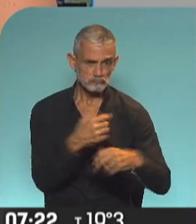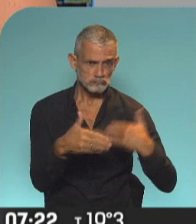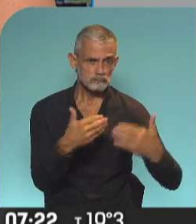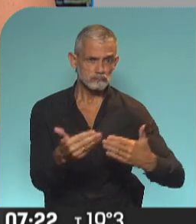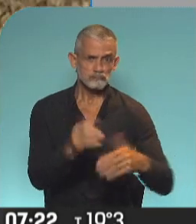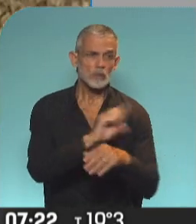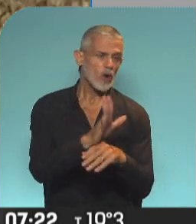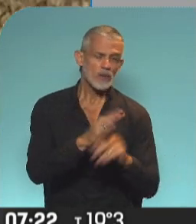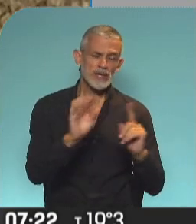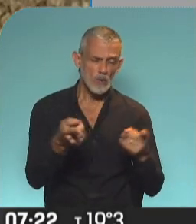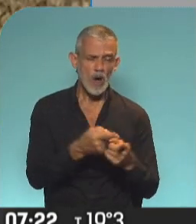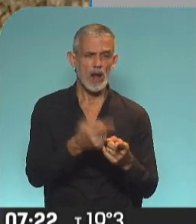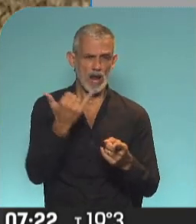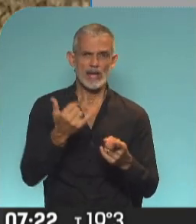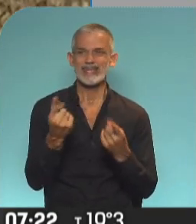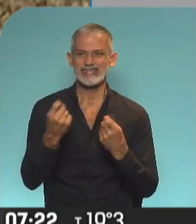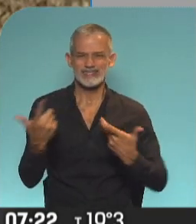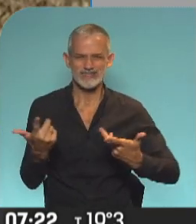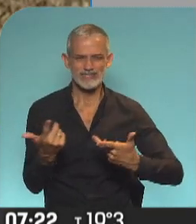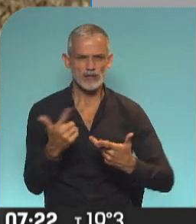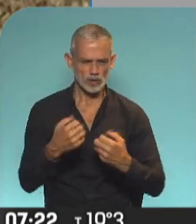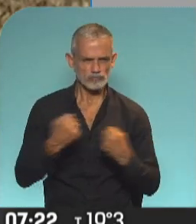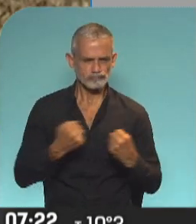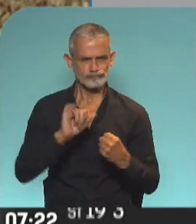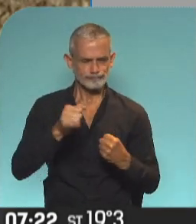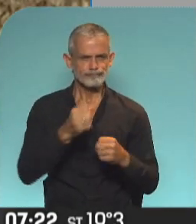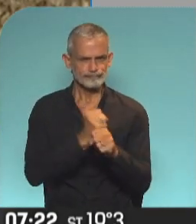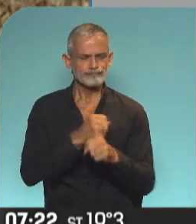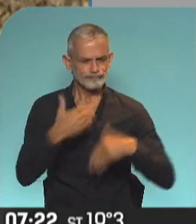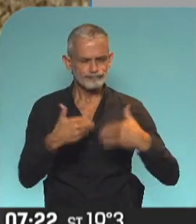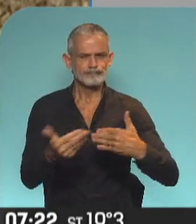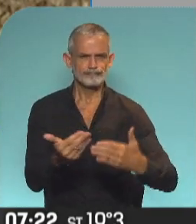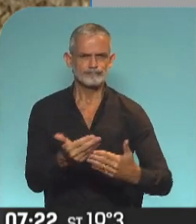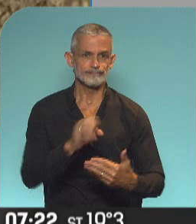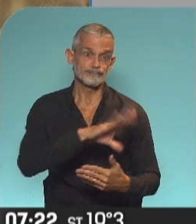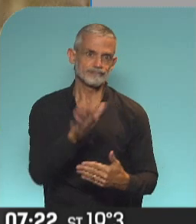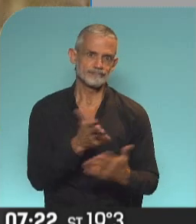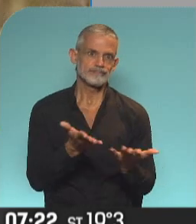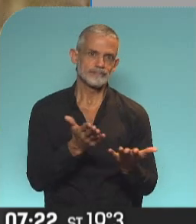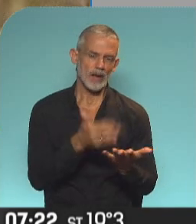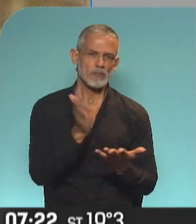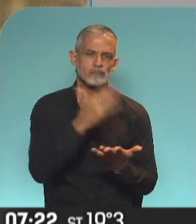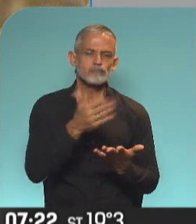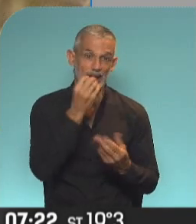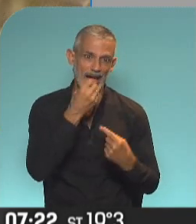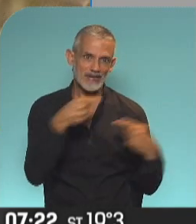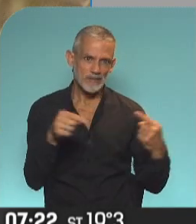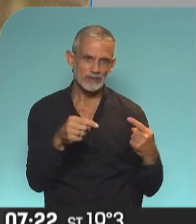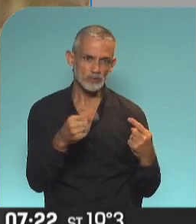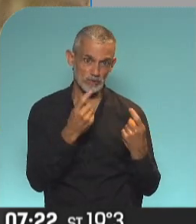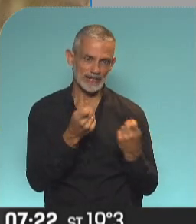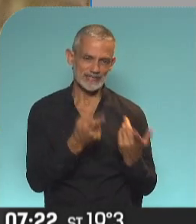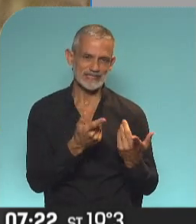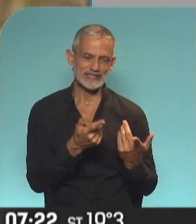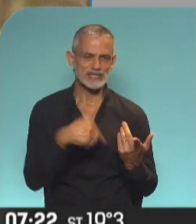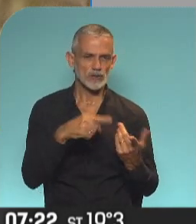toda la pandemia, como toda la sociedad, también le puso el cuerpo a esto, que es un sector sensible en la producción de alimentos. estamos